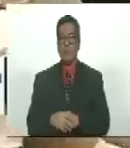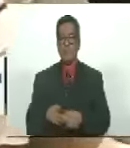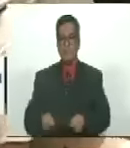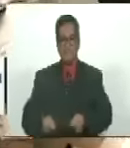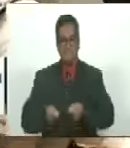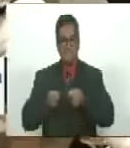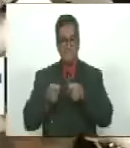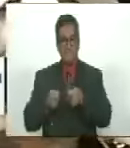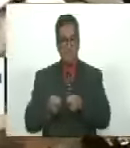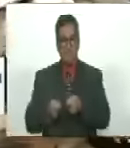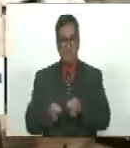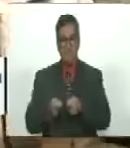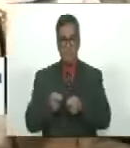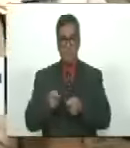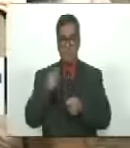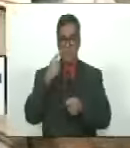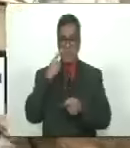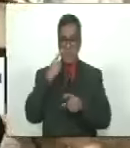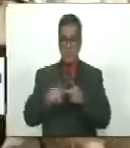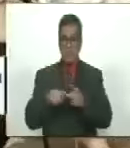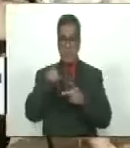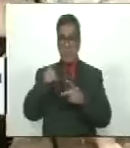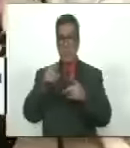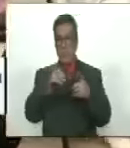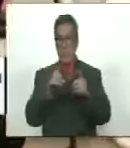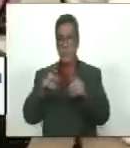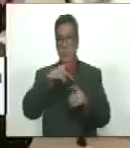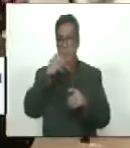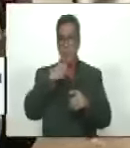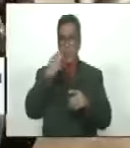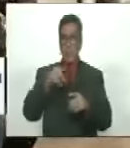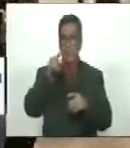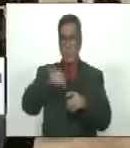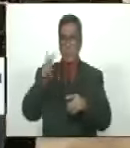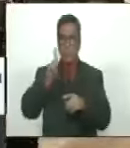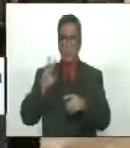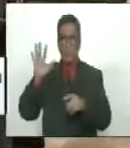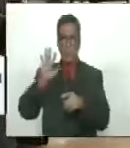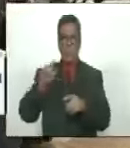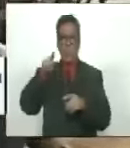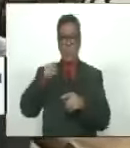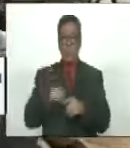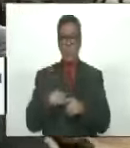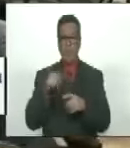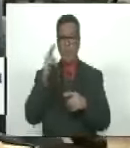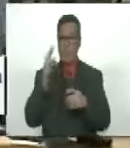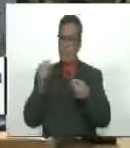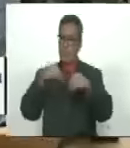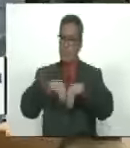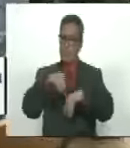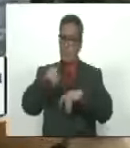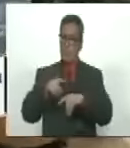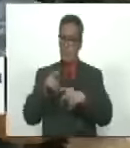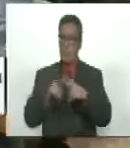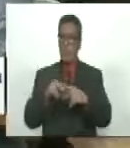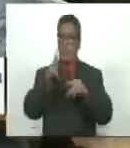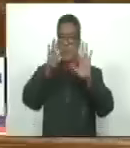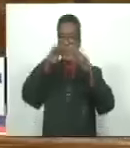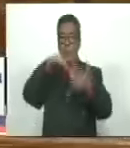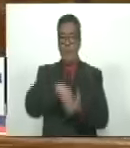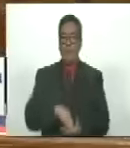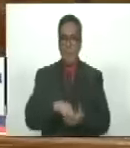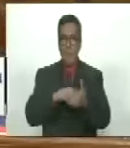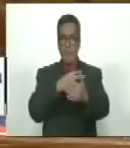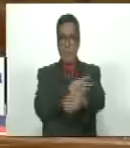intenta, coincidencialmente con estos eventos políticos, repito, del país, y además coincide con que se encuentran 9.000 millones de